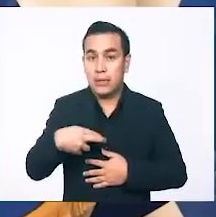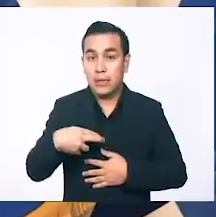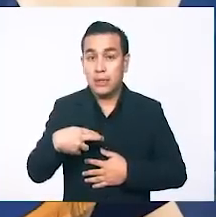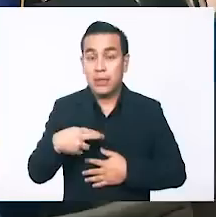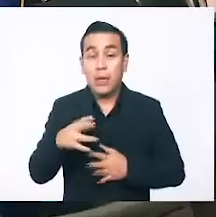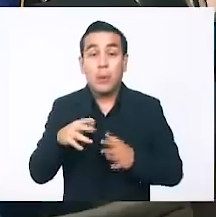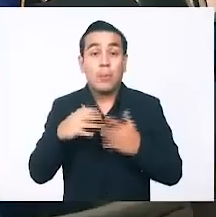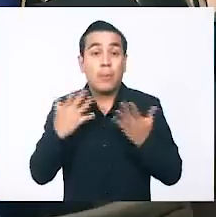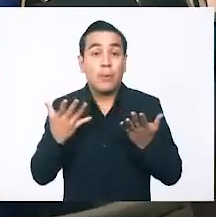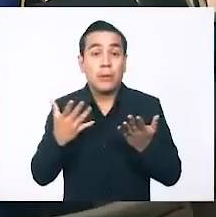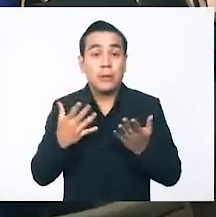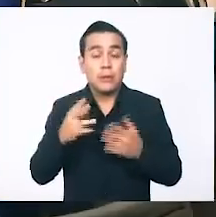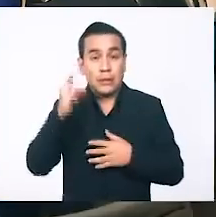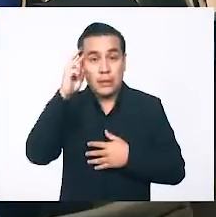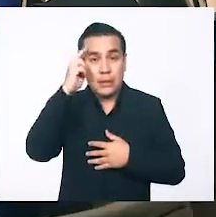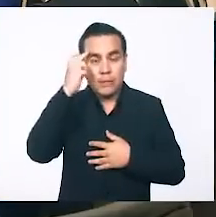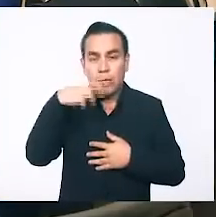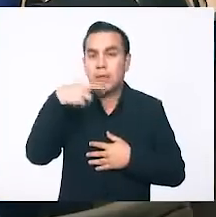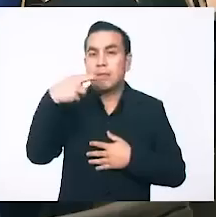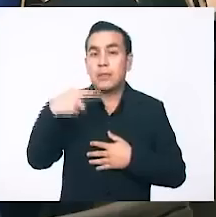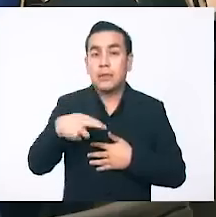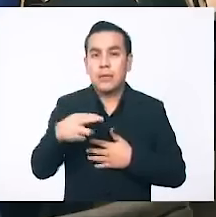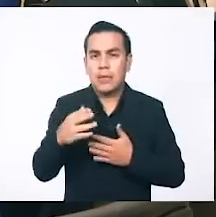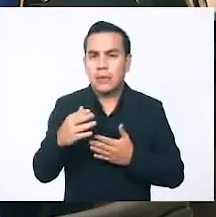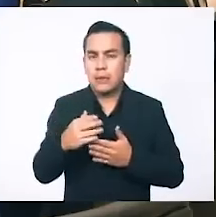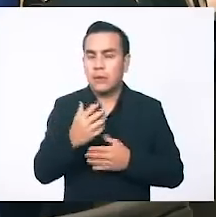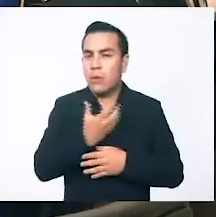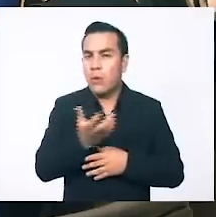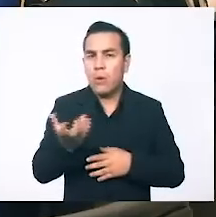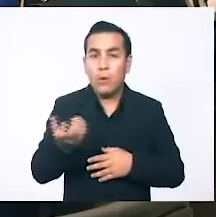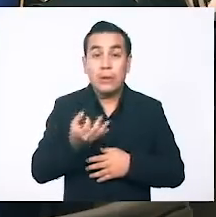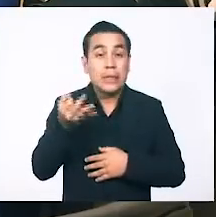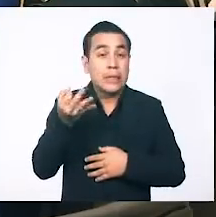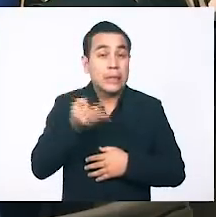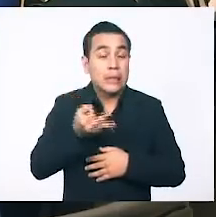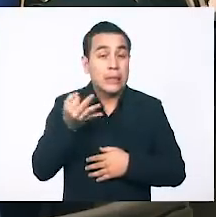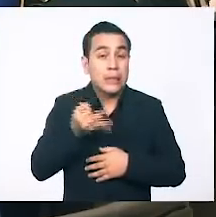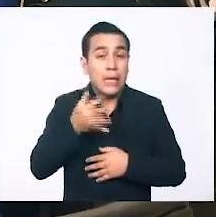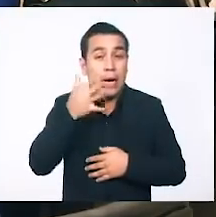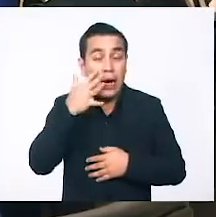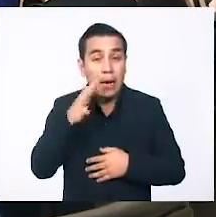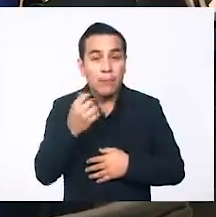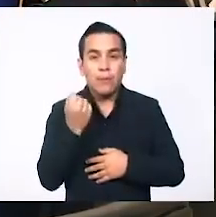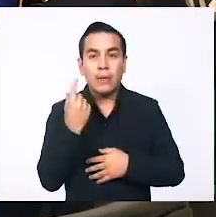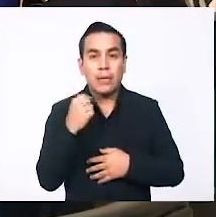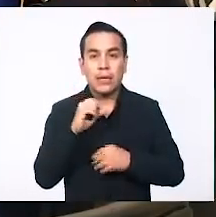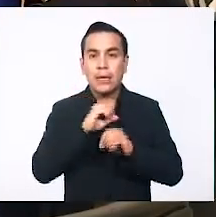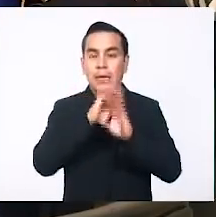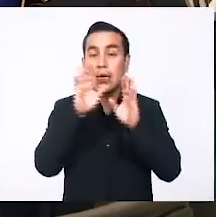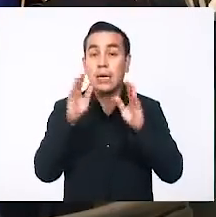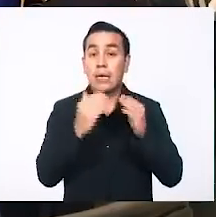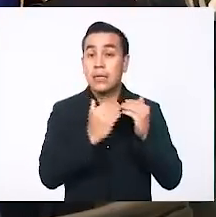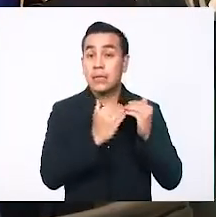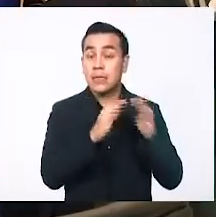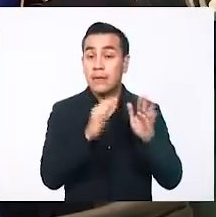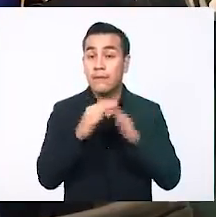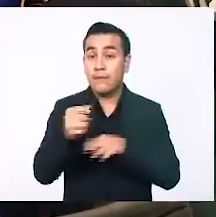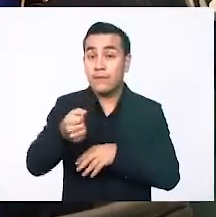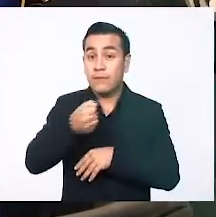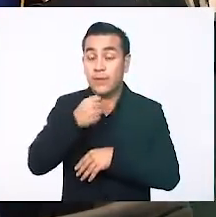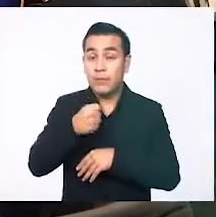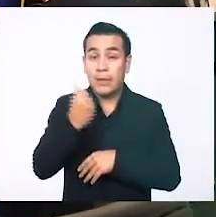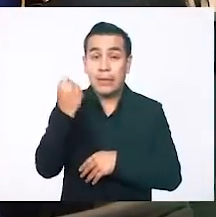por quien sea, ni por, simplemente es un hecho. No hay ser humano que pueda haber un solo lado de la moneda y que pueda describir la